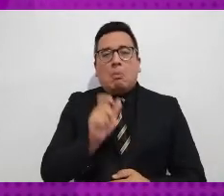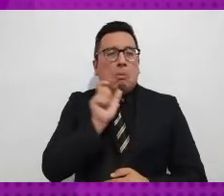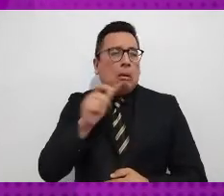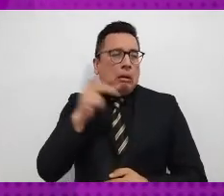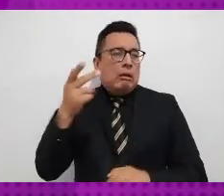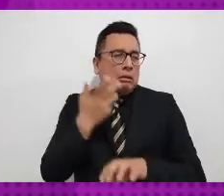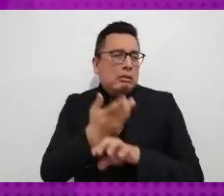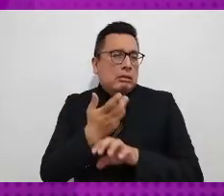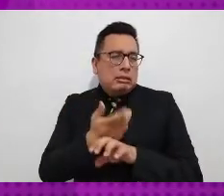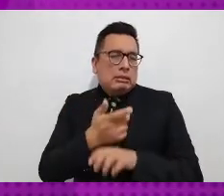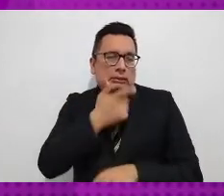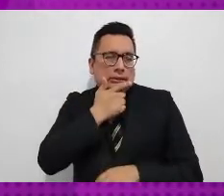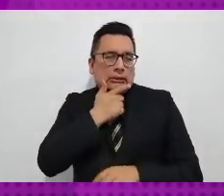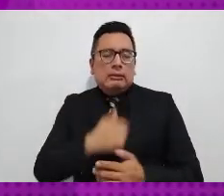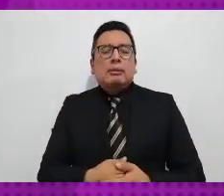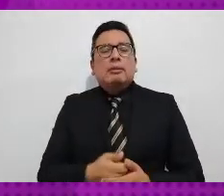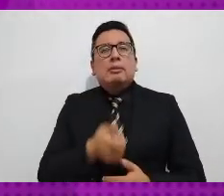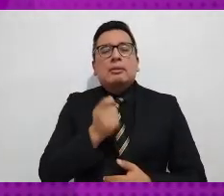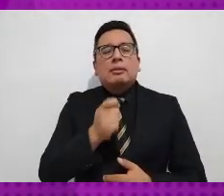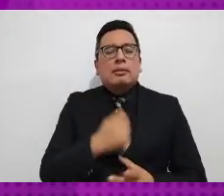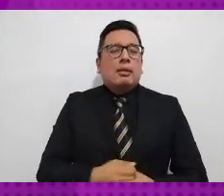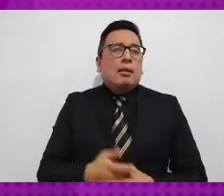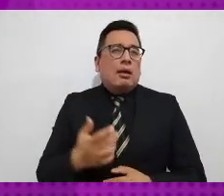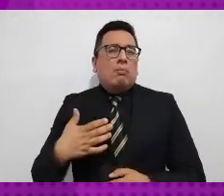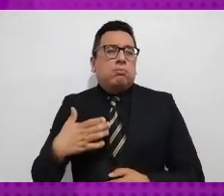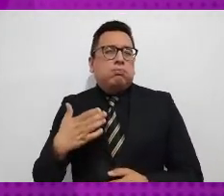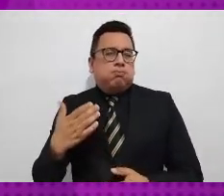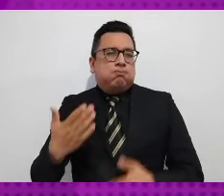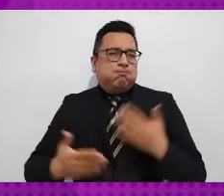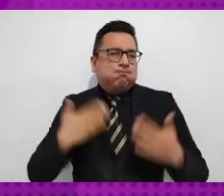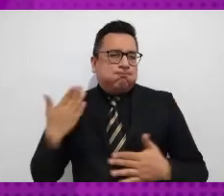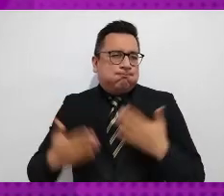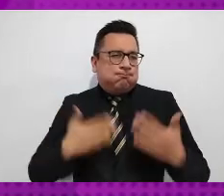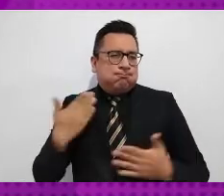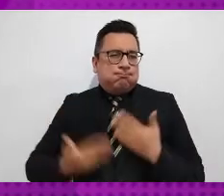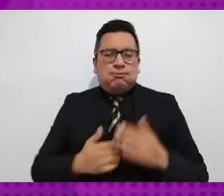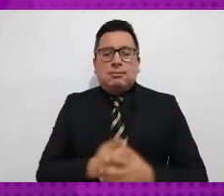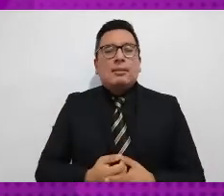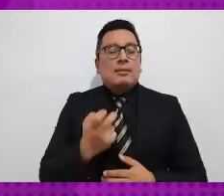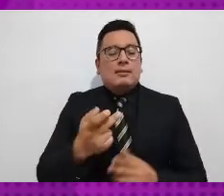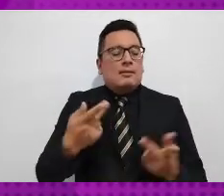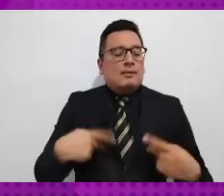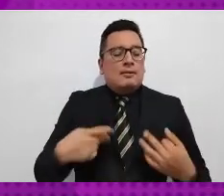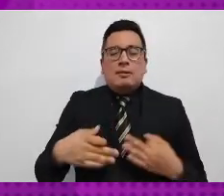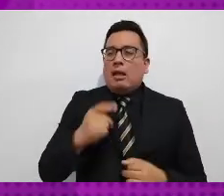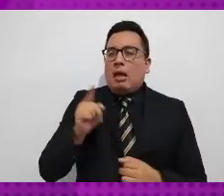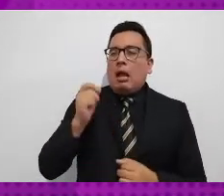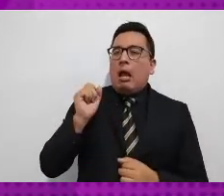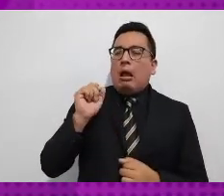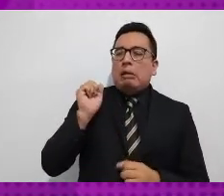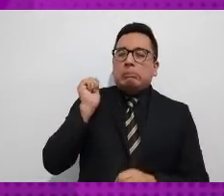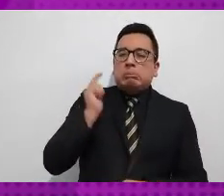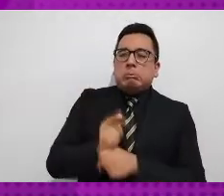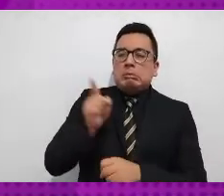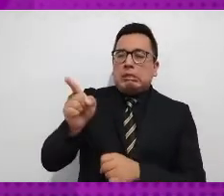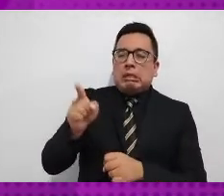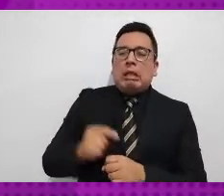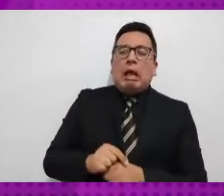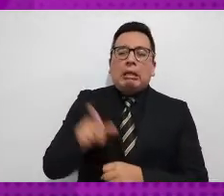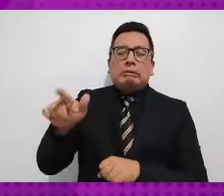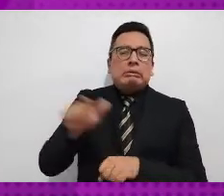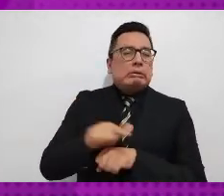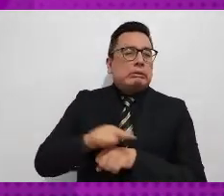que quiere decir alegre, ¿no? Fue la primera palabra con la que identificaban a las personas de la comunidad, todos los que eran homosexuales, pero hombres,